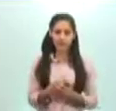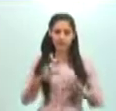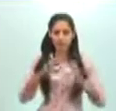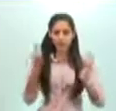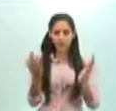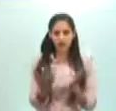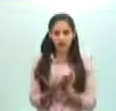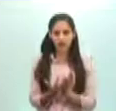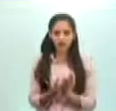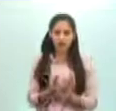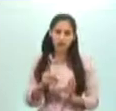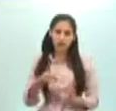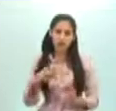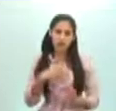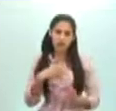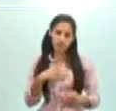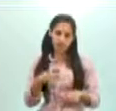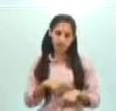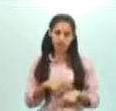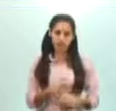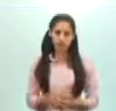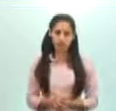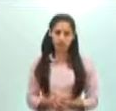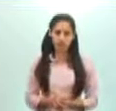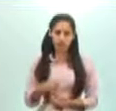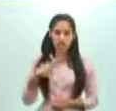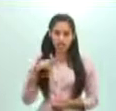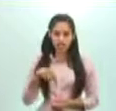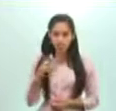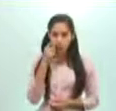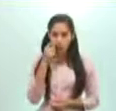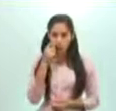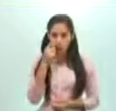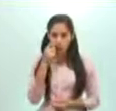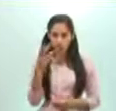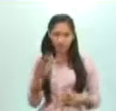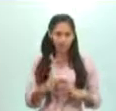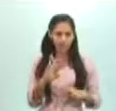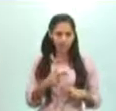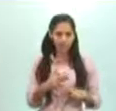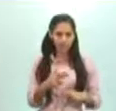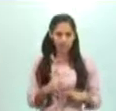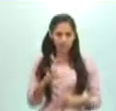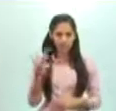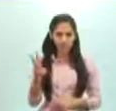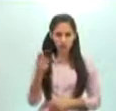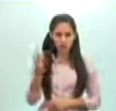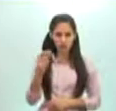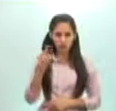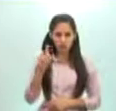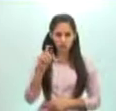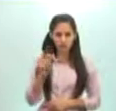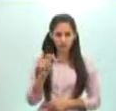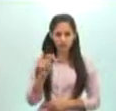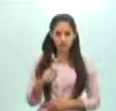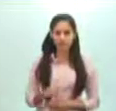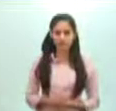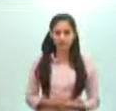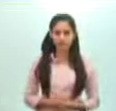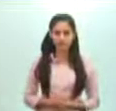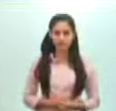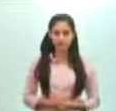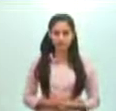y desembarazado de su tiempo. Este poeta es el norteamericano Walt Whitman.